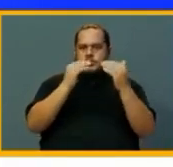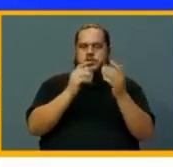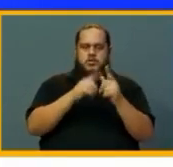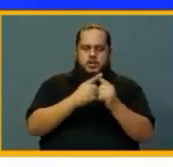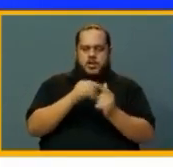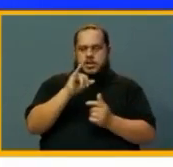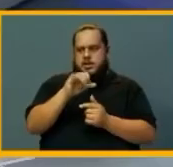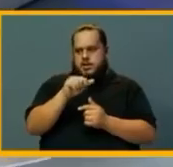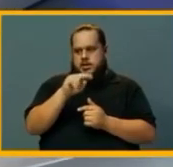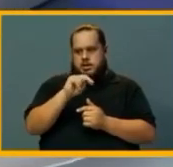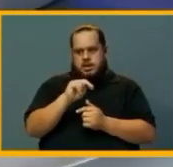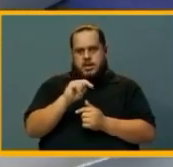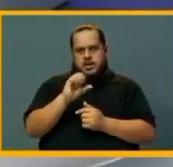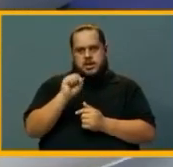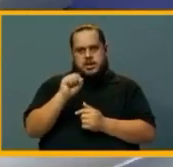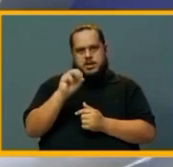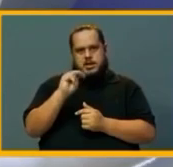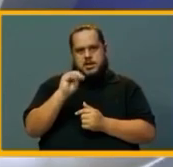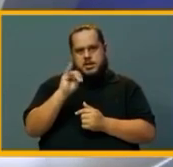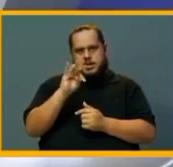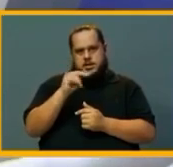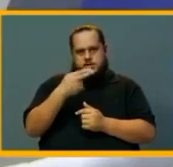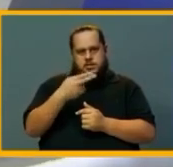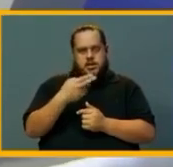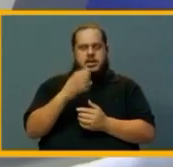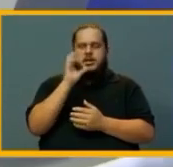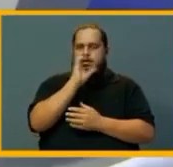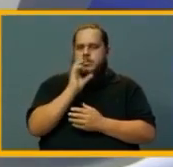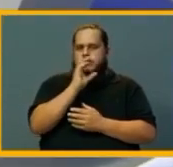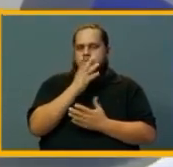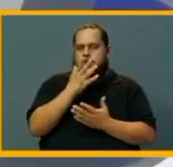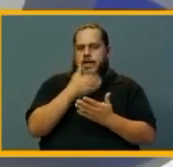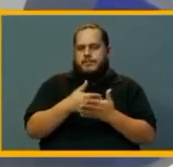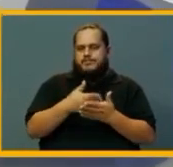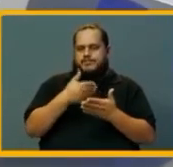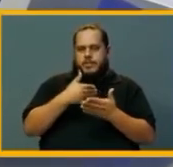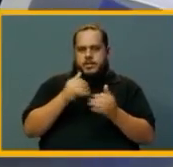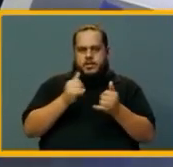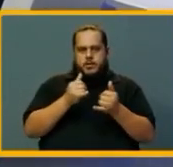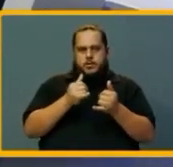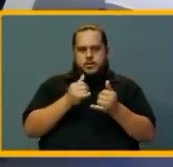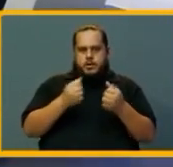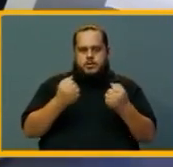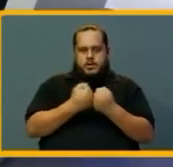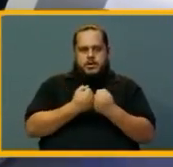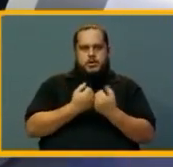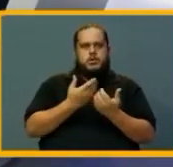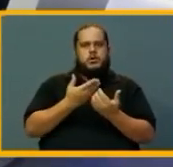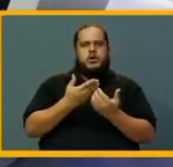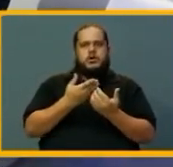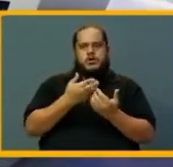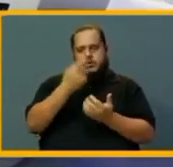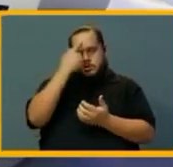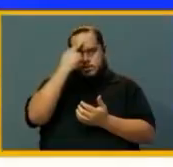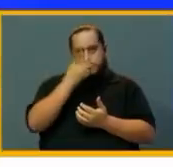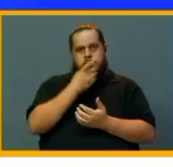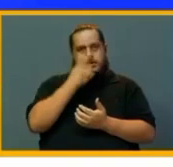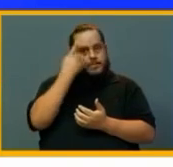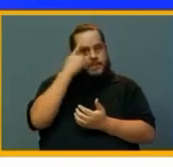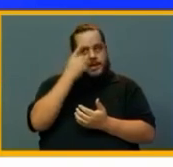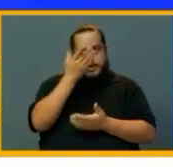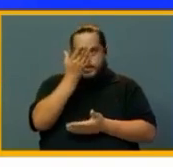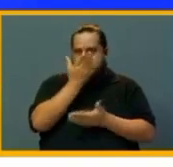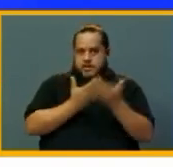va a ir. Creo que incluso le están buscando, ahora me decía Leo Sandí, antes de jugar el partido contra República Dominicana, para que él se vaya